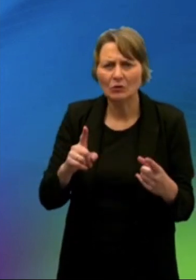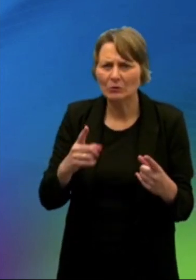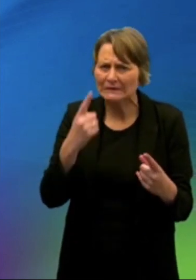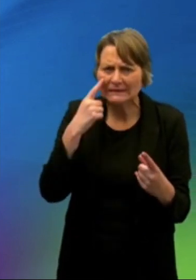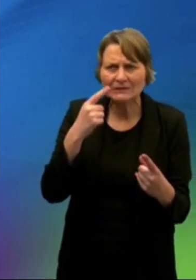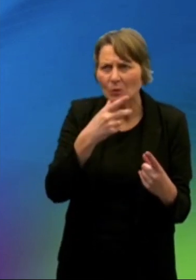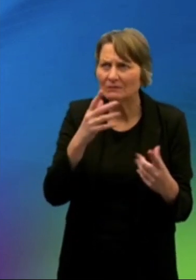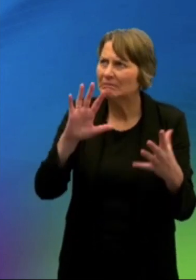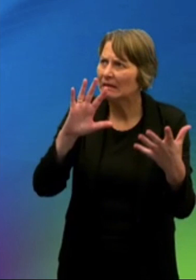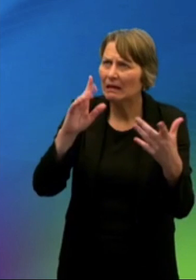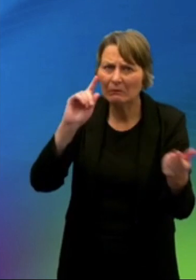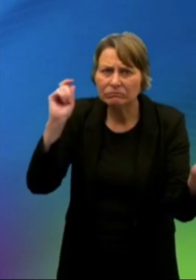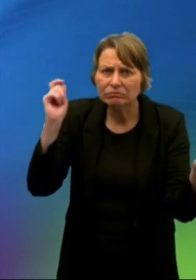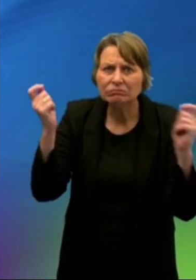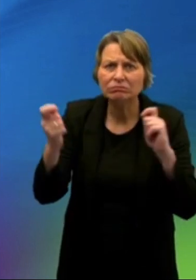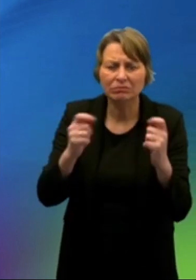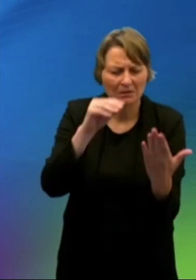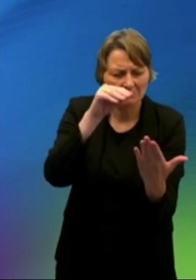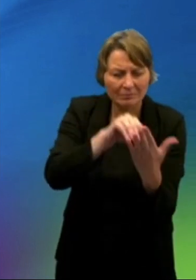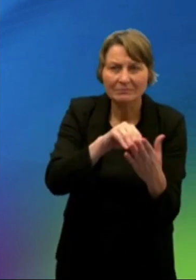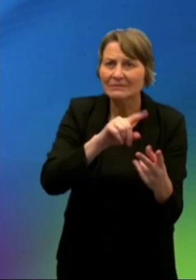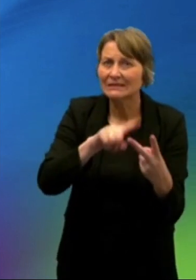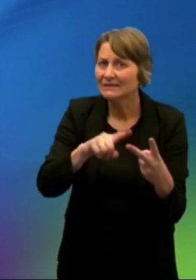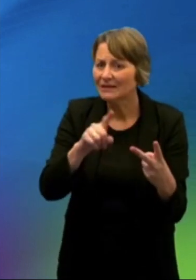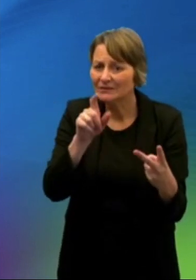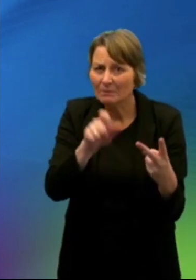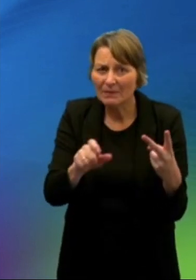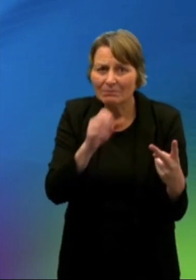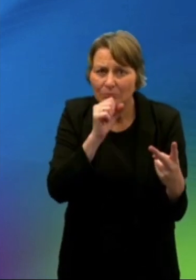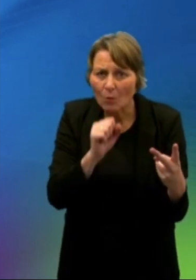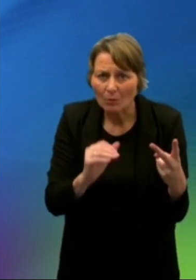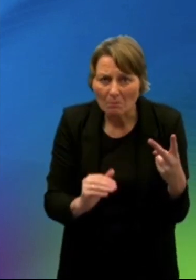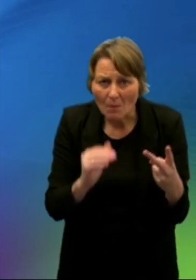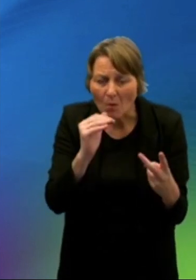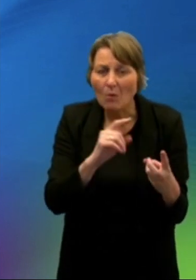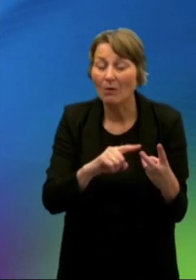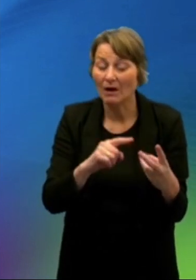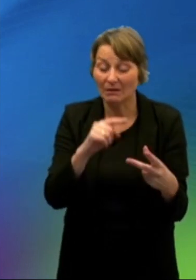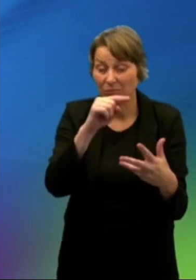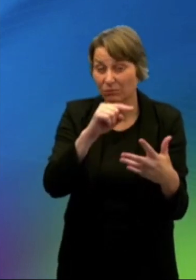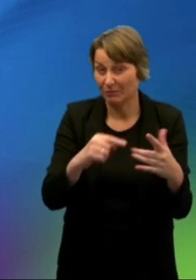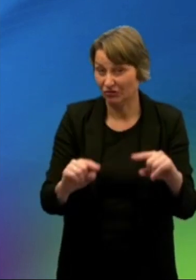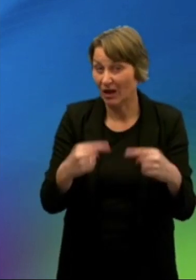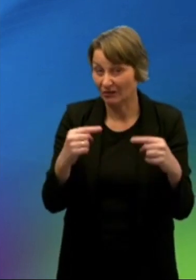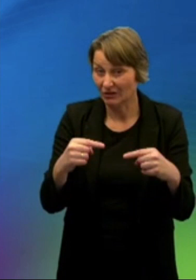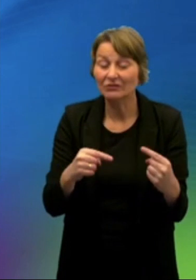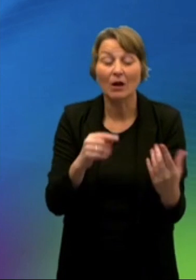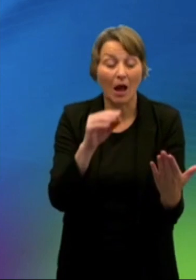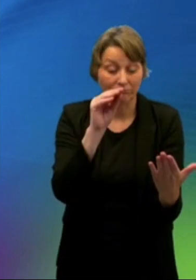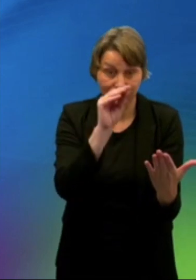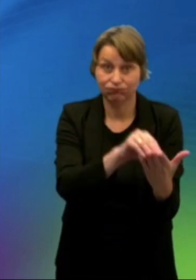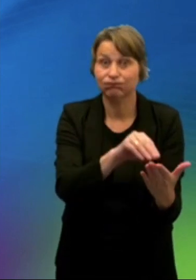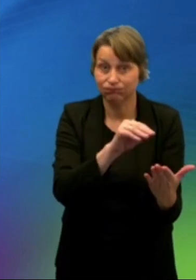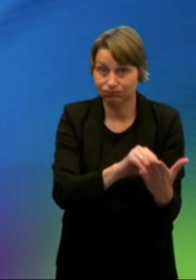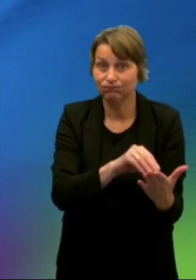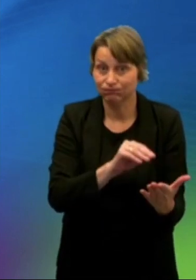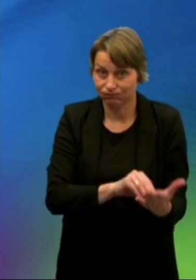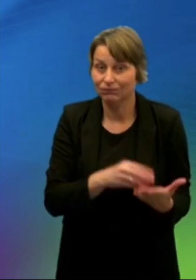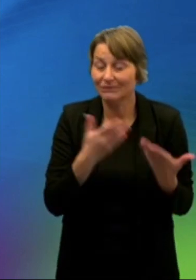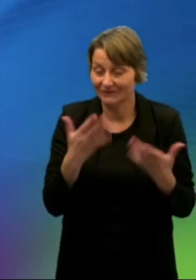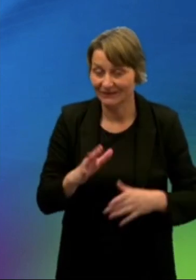pandémicas aprobamos las enmiendas de reglamento sanitario internacional lo que es una oportunidad histórica para fortalecer la arquitectura